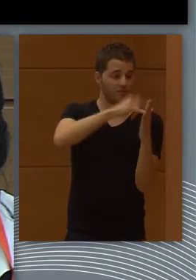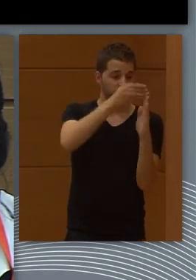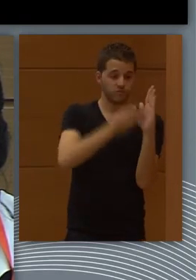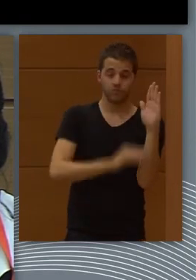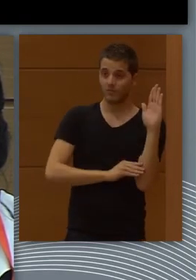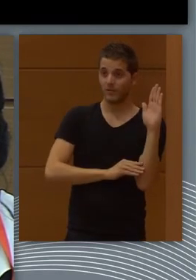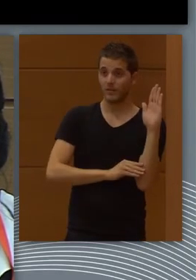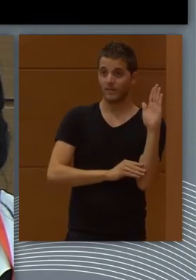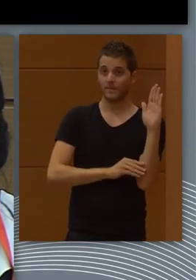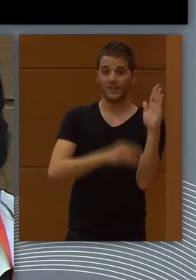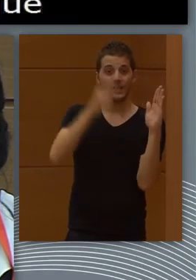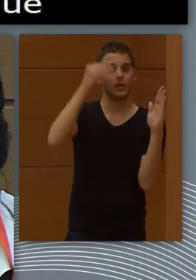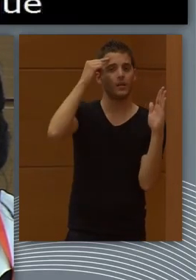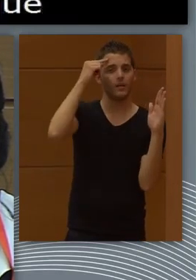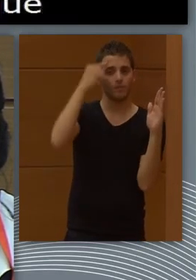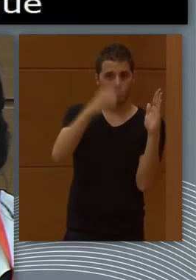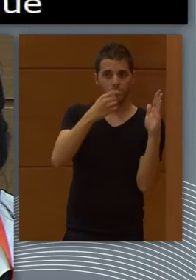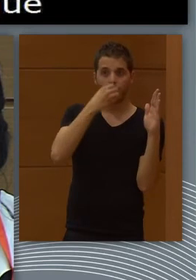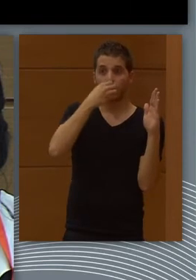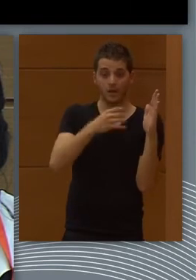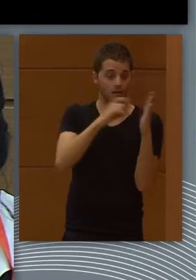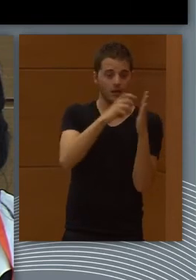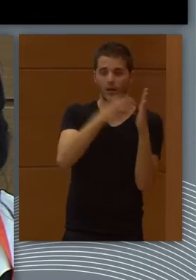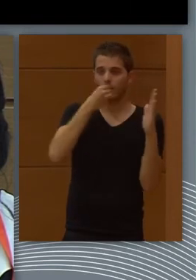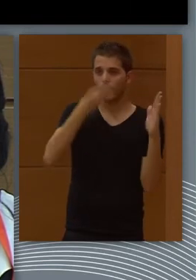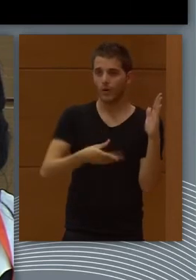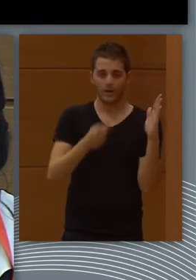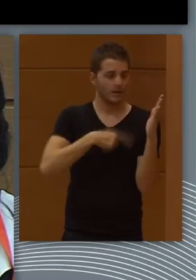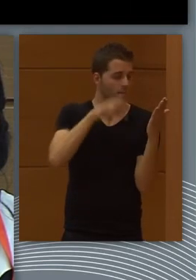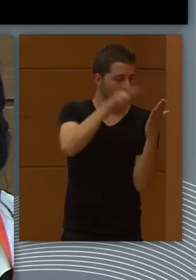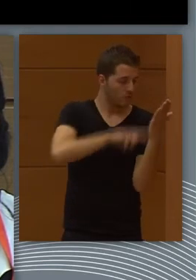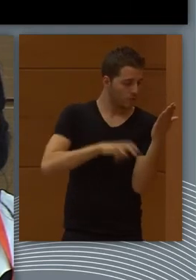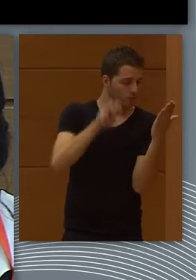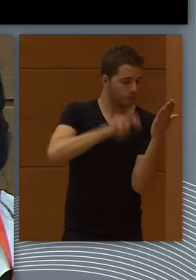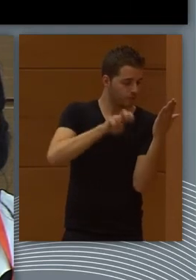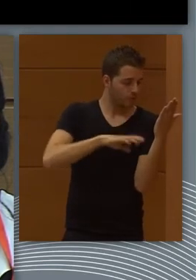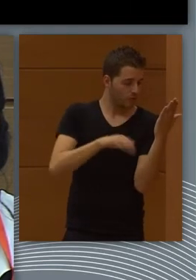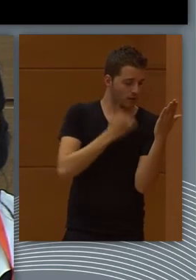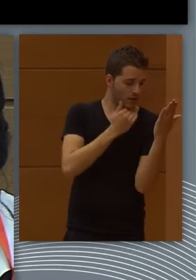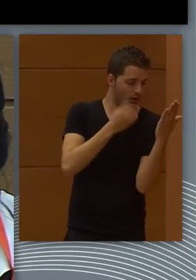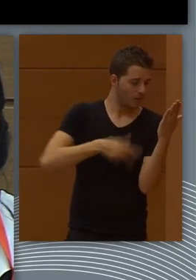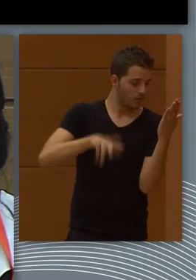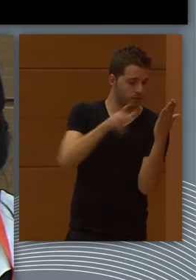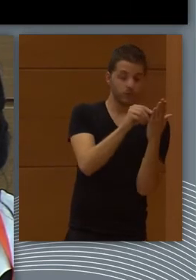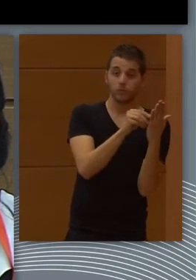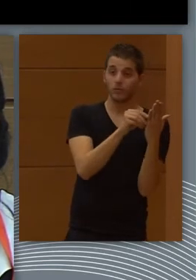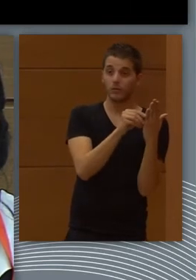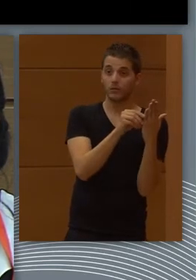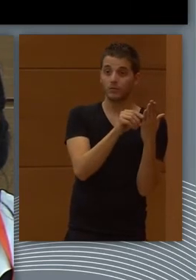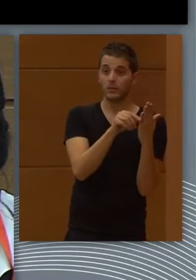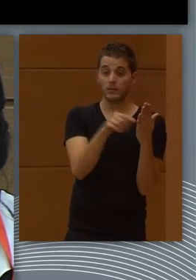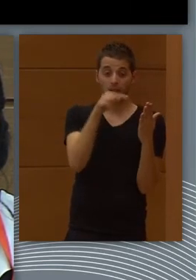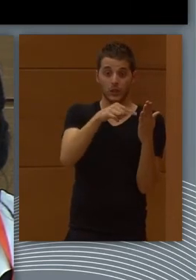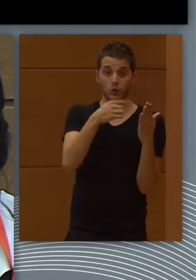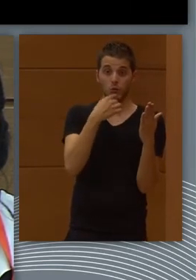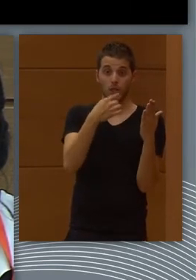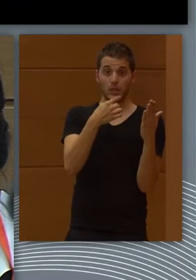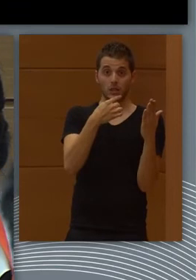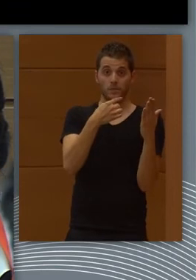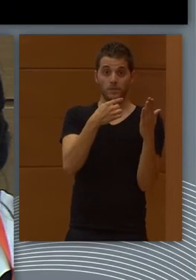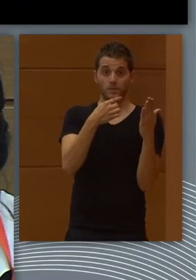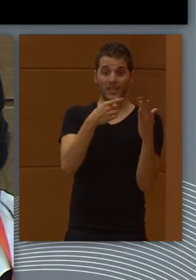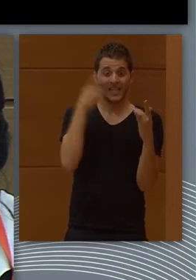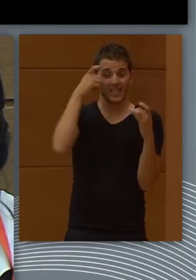planificador inteligente en el que al final puedas hacer búsquedas, y precisamente una de las cosas que intenta